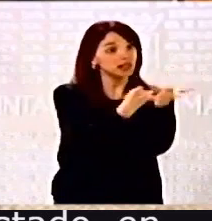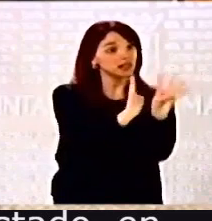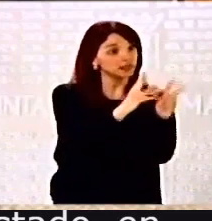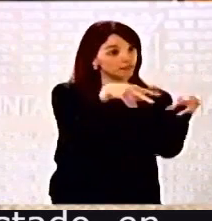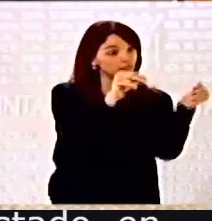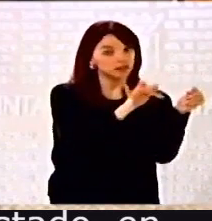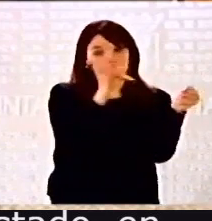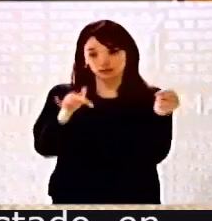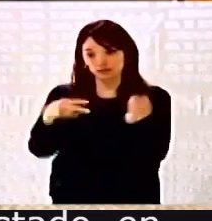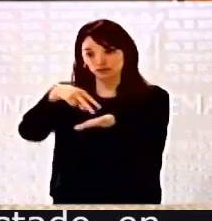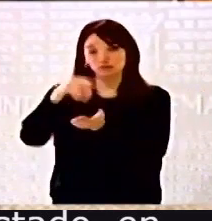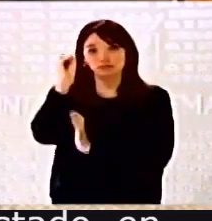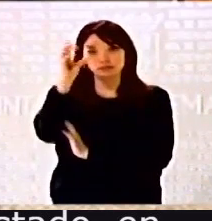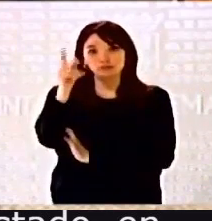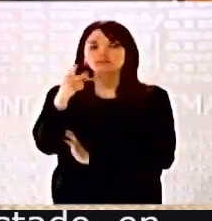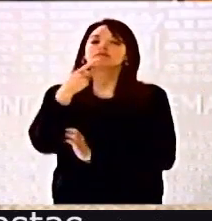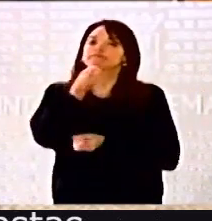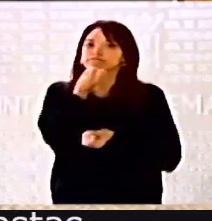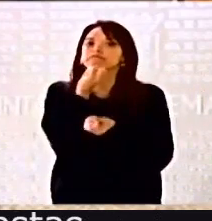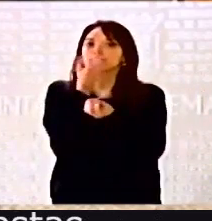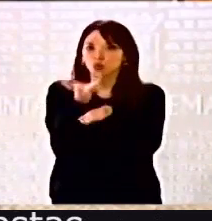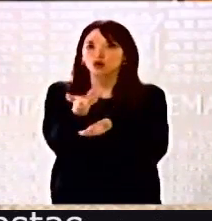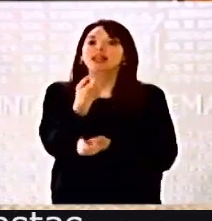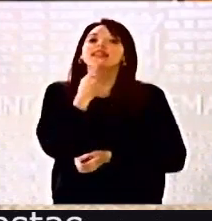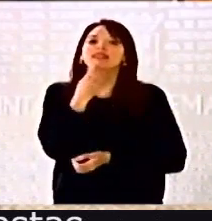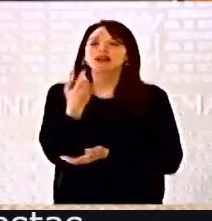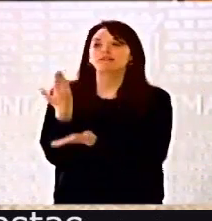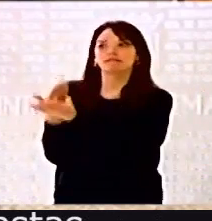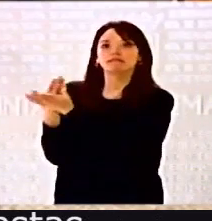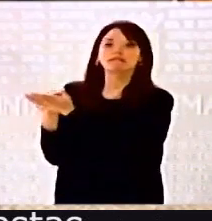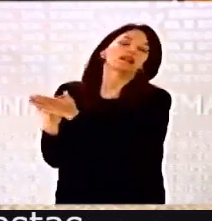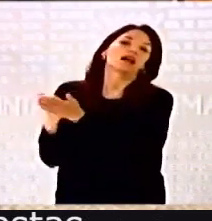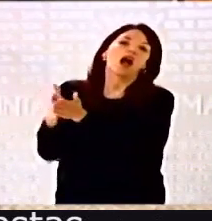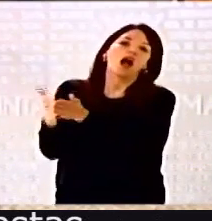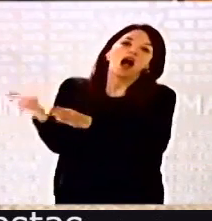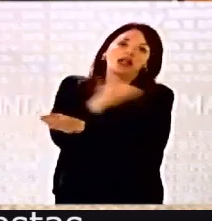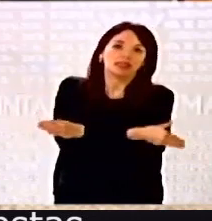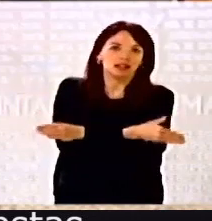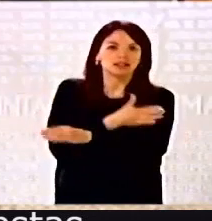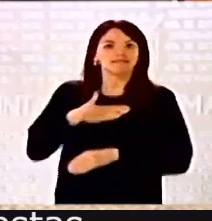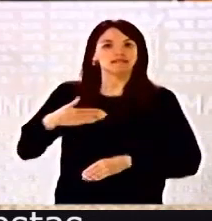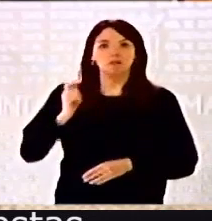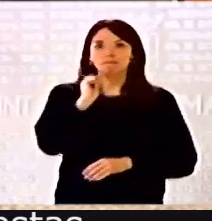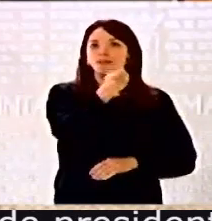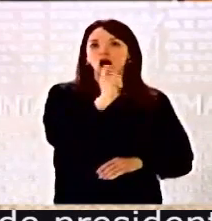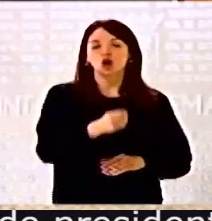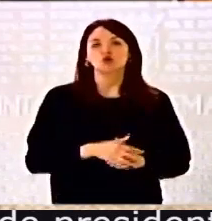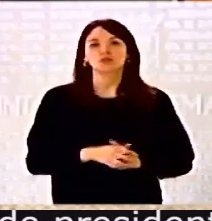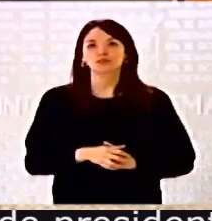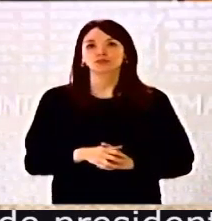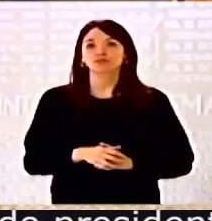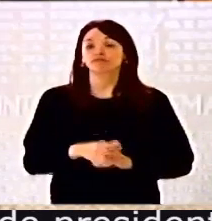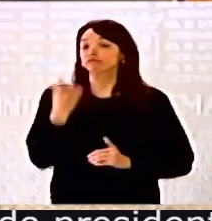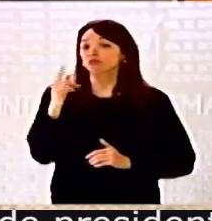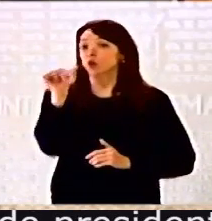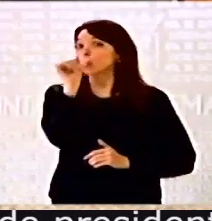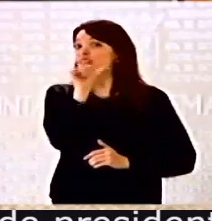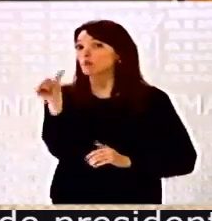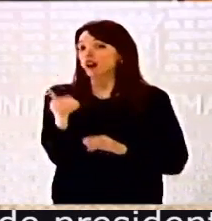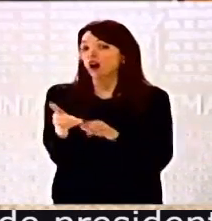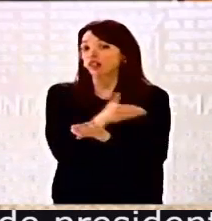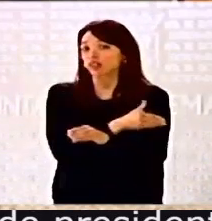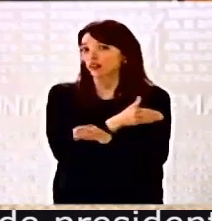había pedido el adelantar esos pagos de ERTE. Por lo que se ve, el adelanto es de escaso 1 semana, como